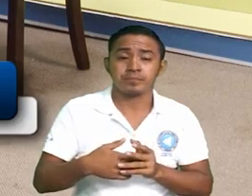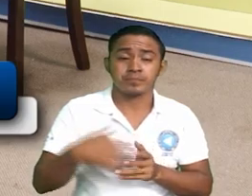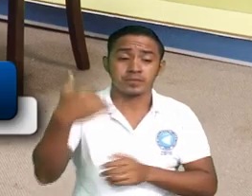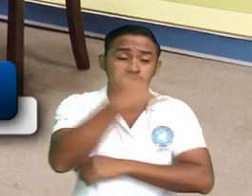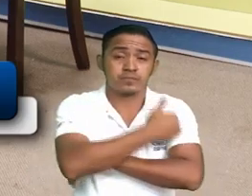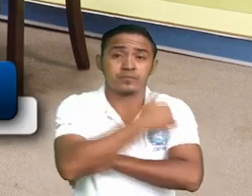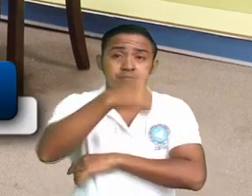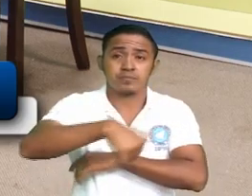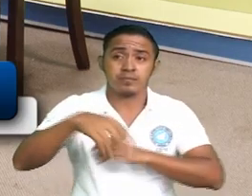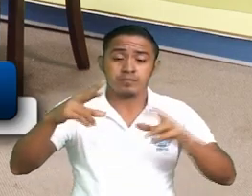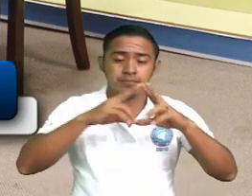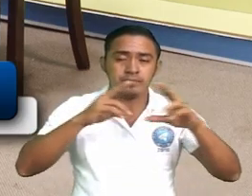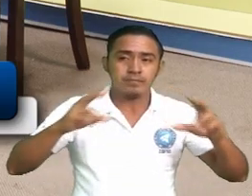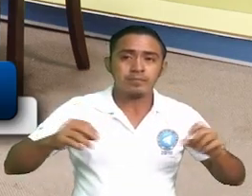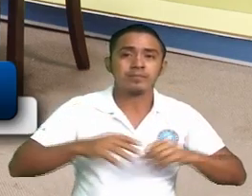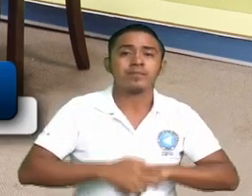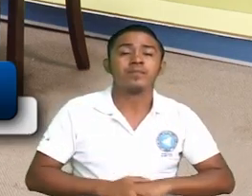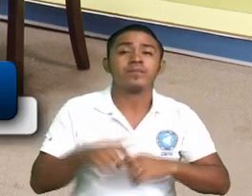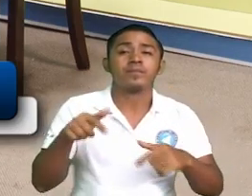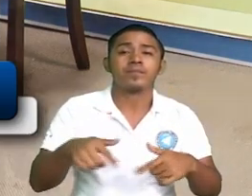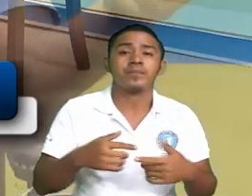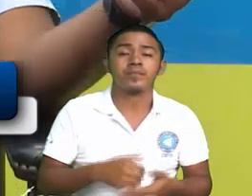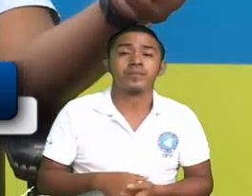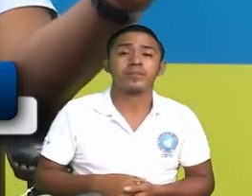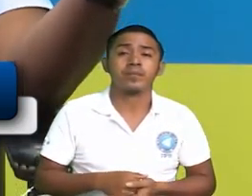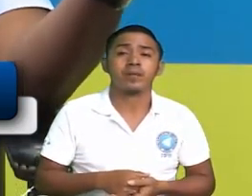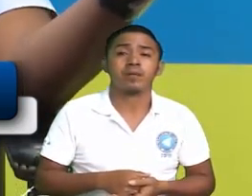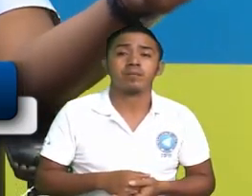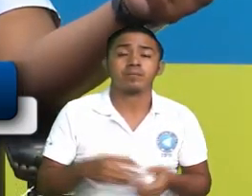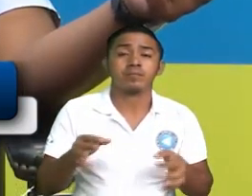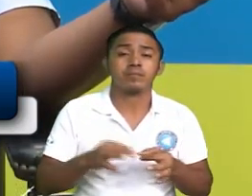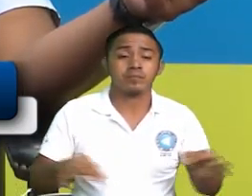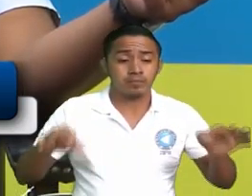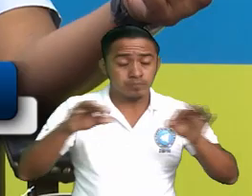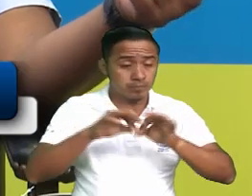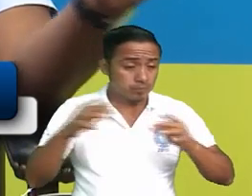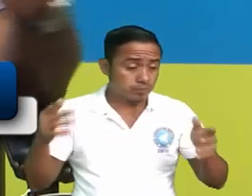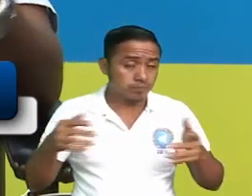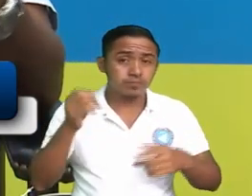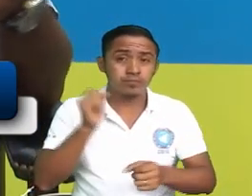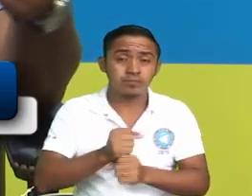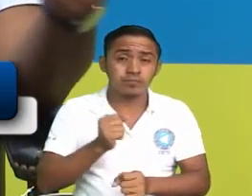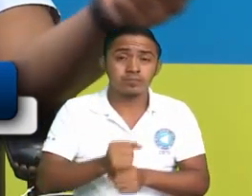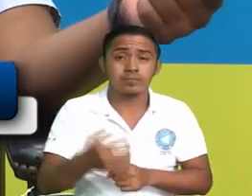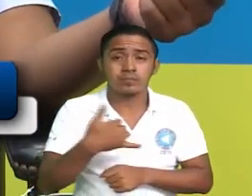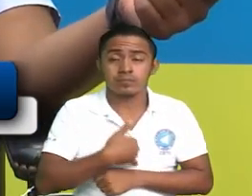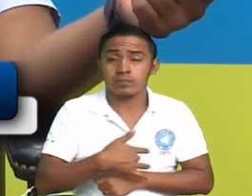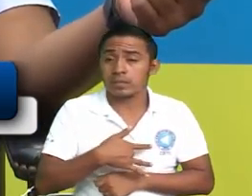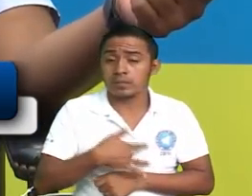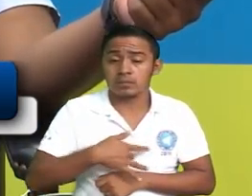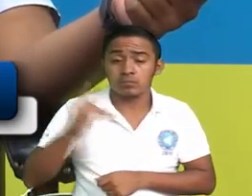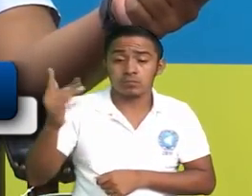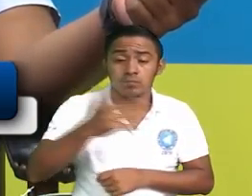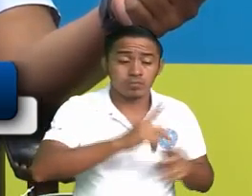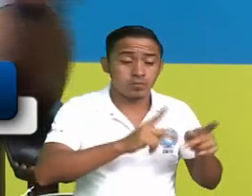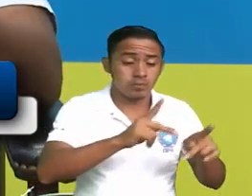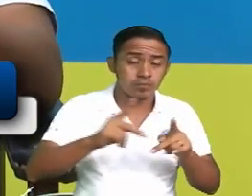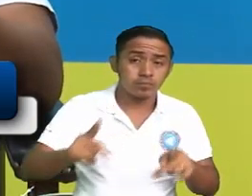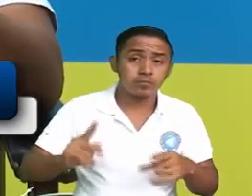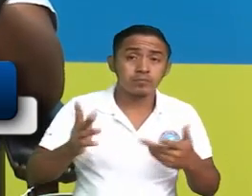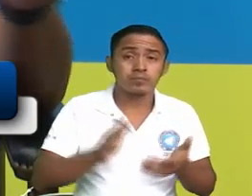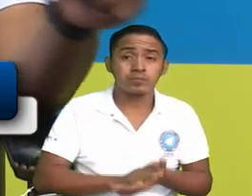producidas en nuestro país. Y esto viene a abaratar esta importante vacuna que la necesitamos todos los nicaragüenses,